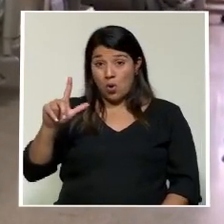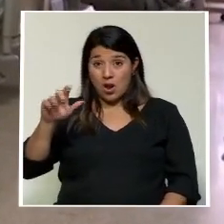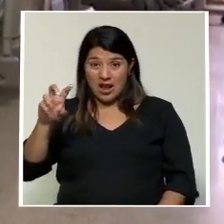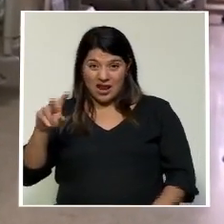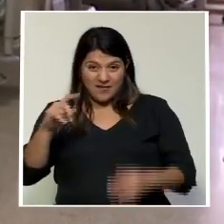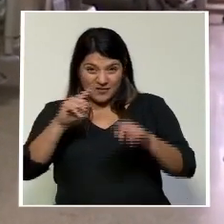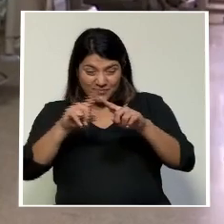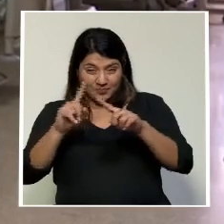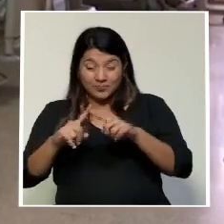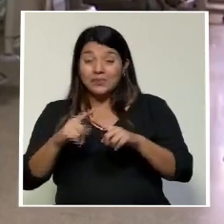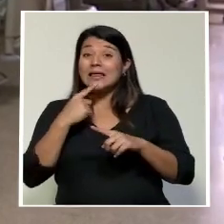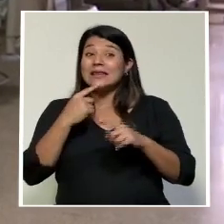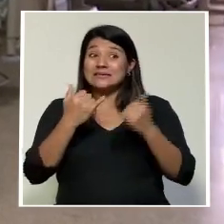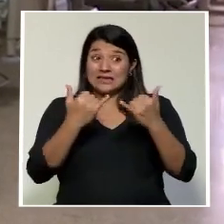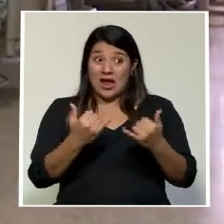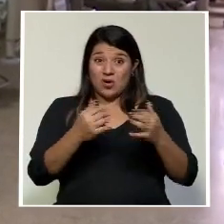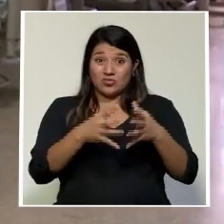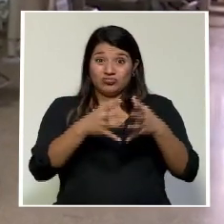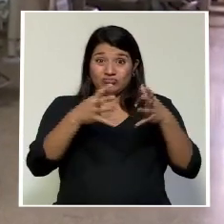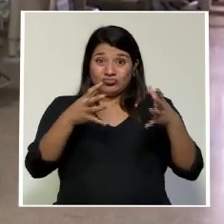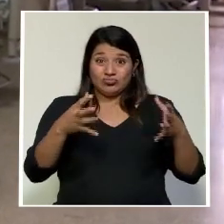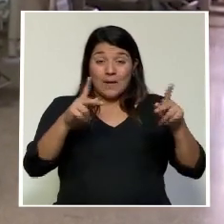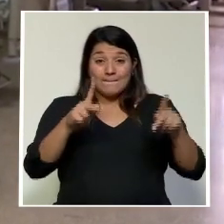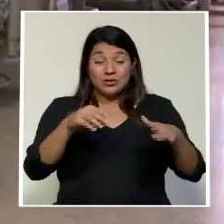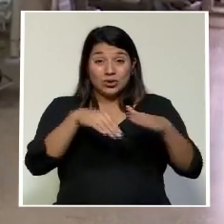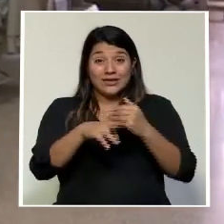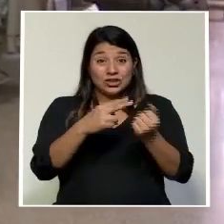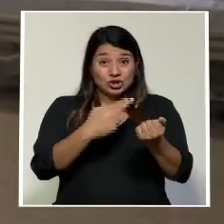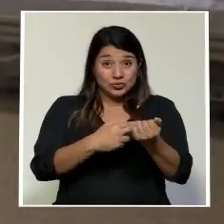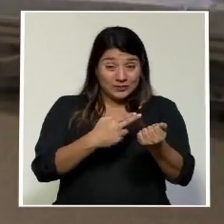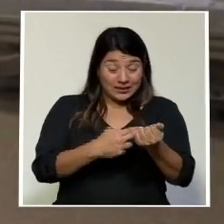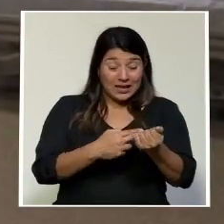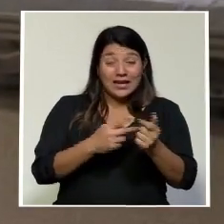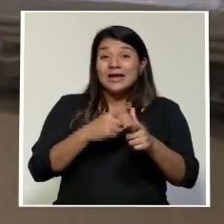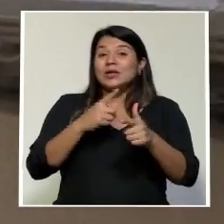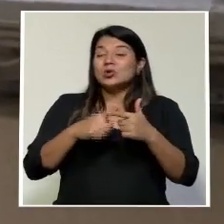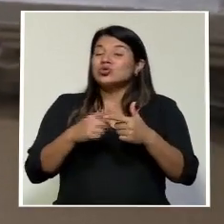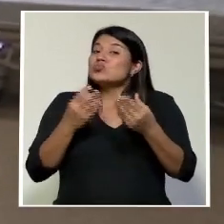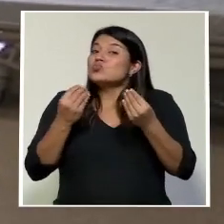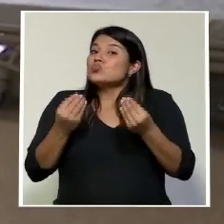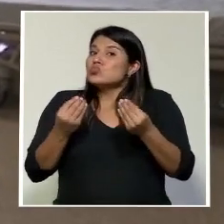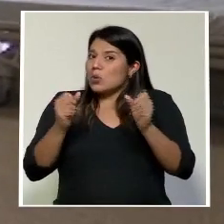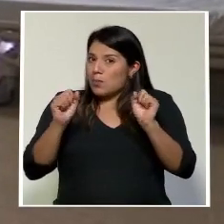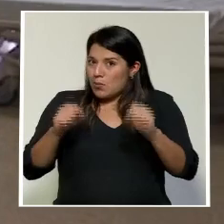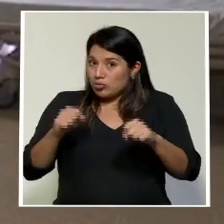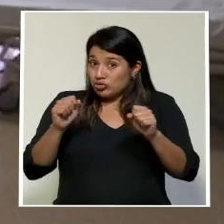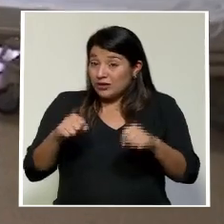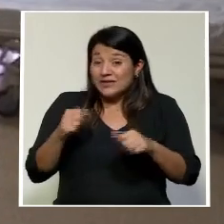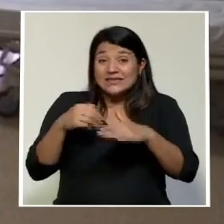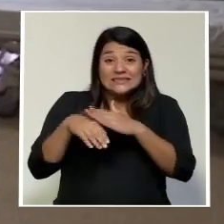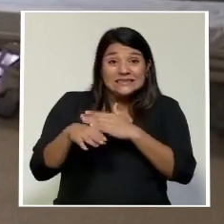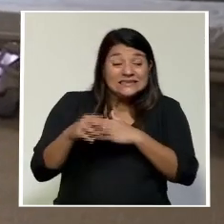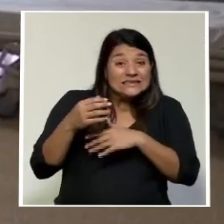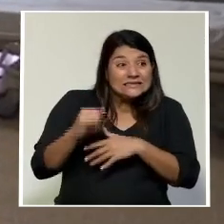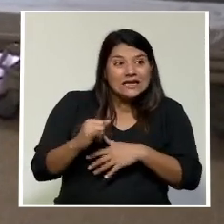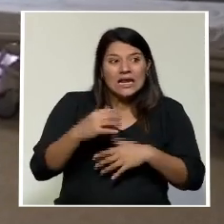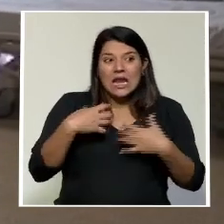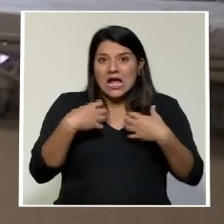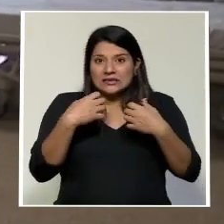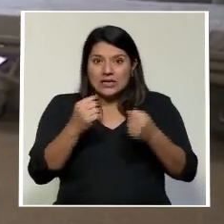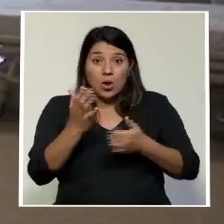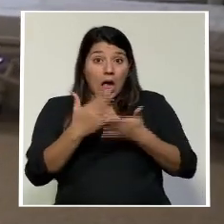hospitalaria actual y el deterioro de las condiciones que se proyecta, existe una alta posibilidad de que en caso de que la condición de salud de